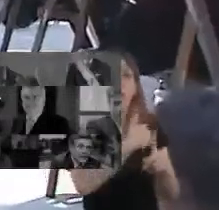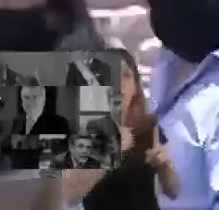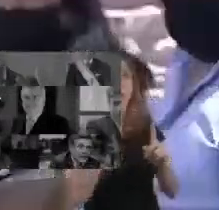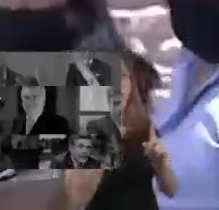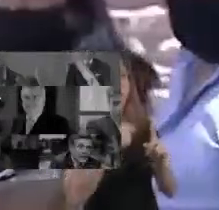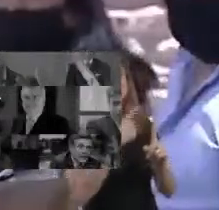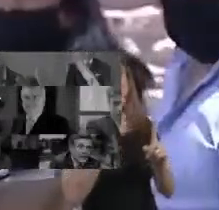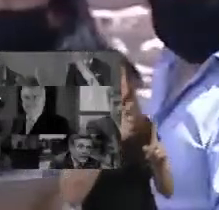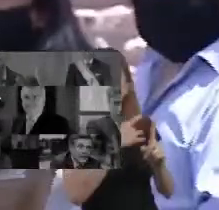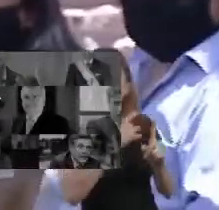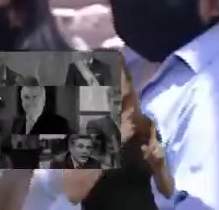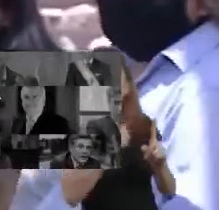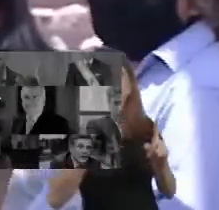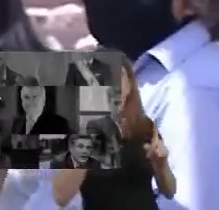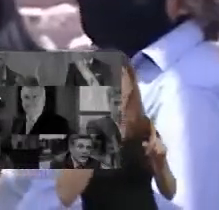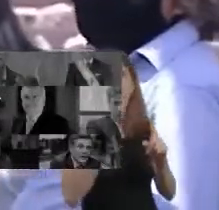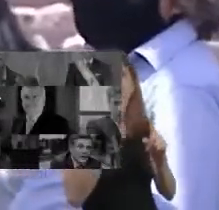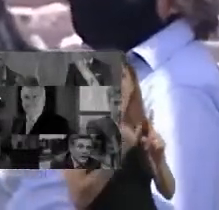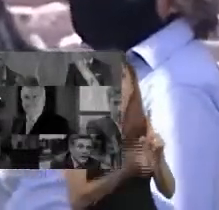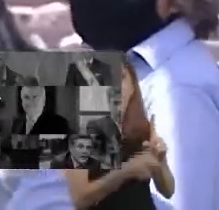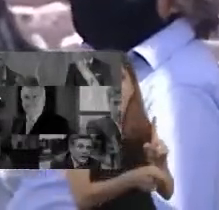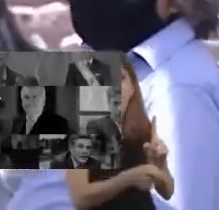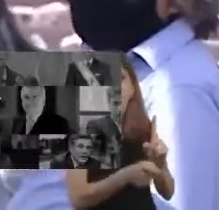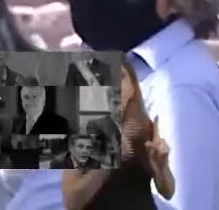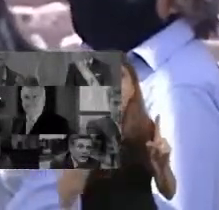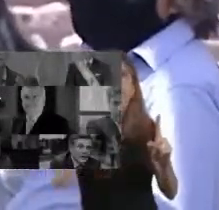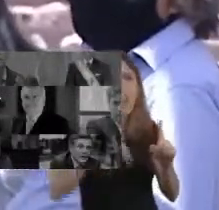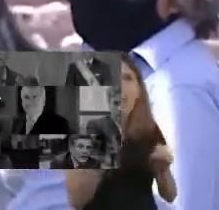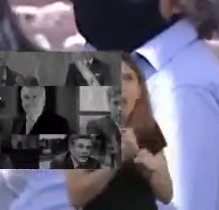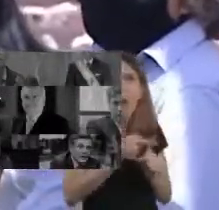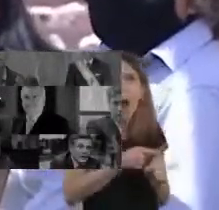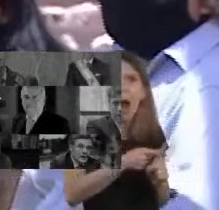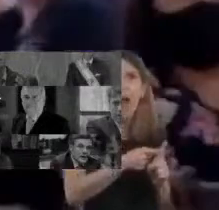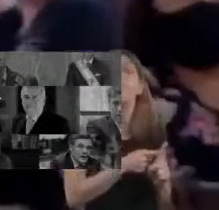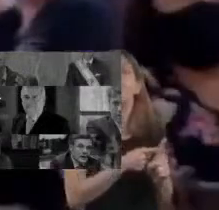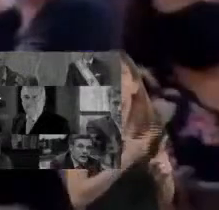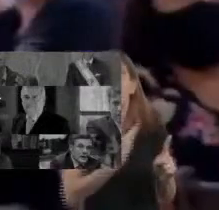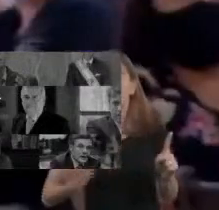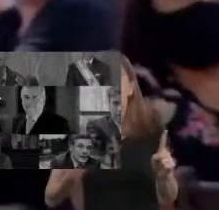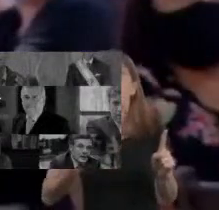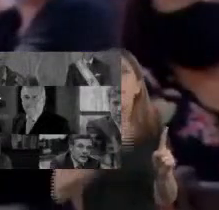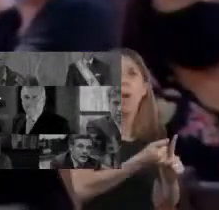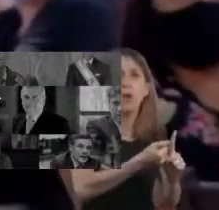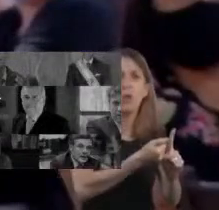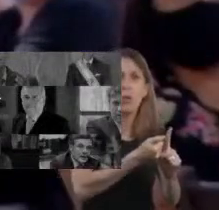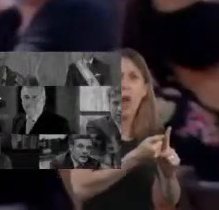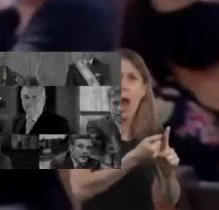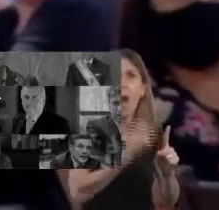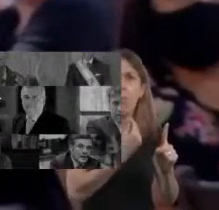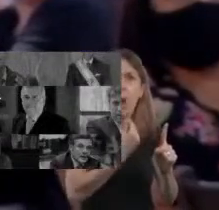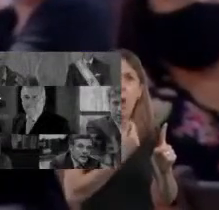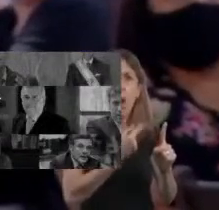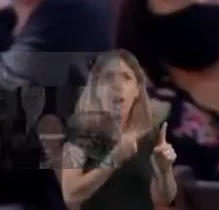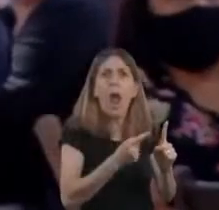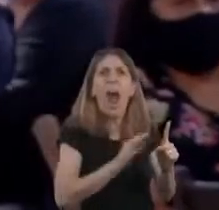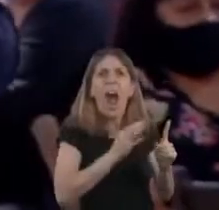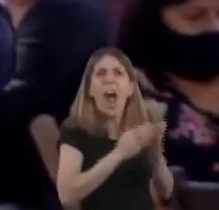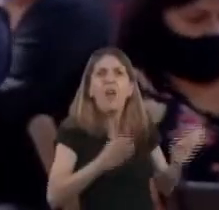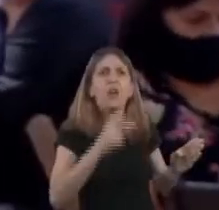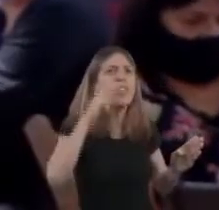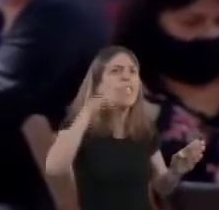Estado debe hacer por todo el trabajo que dedicó a sus hijos. Eso es ir siendo mejores todos los